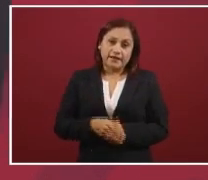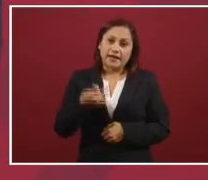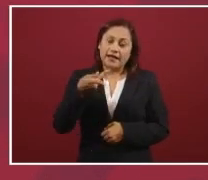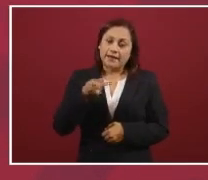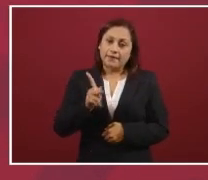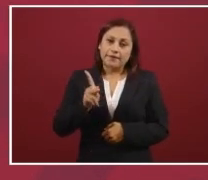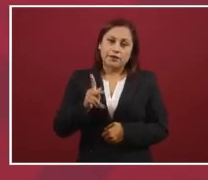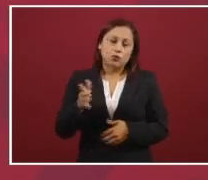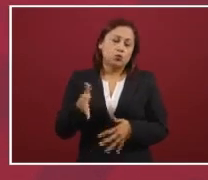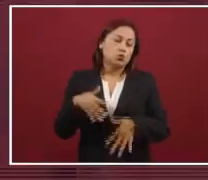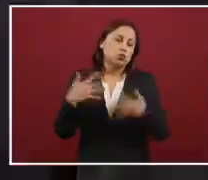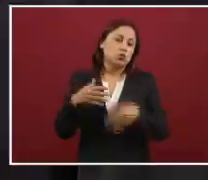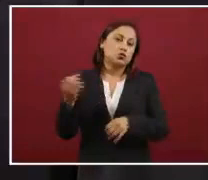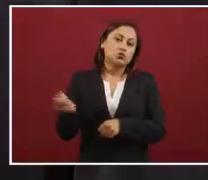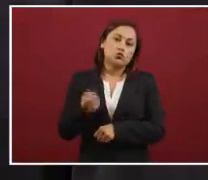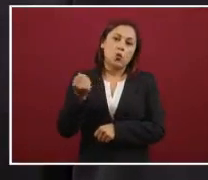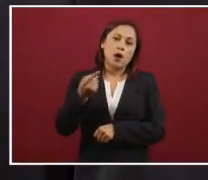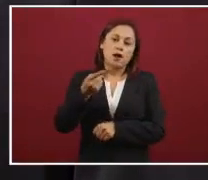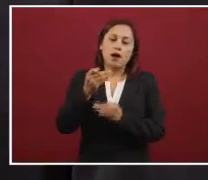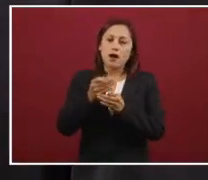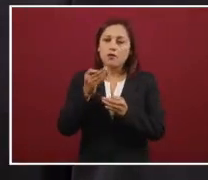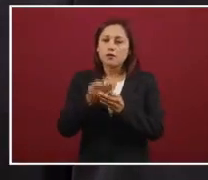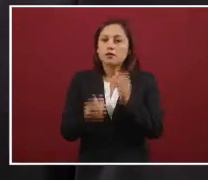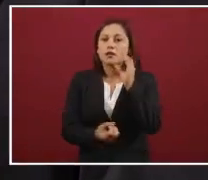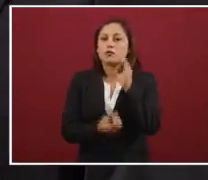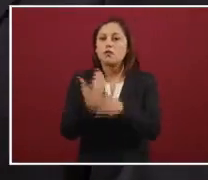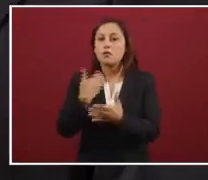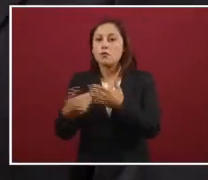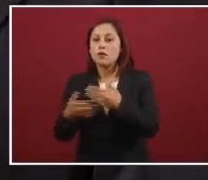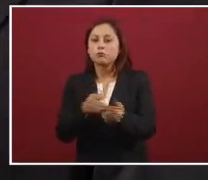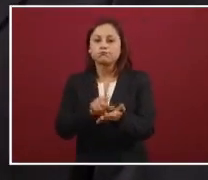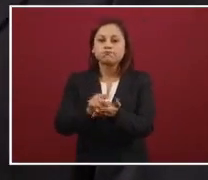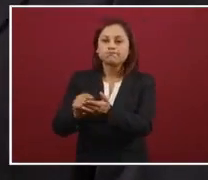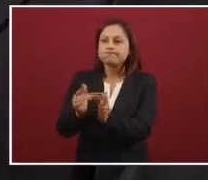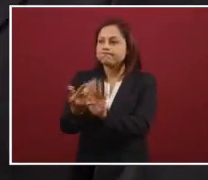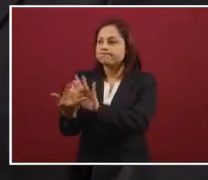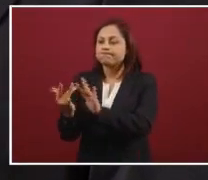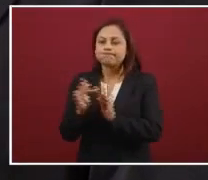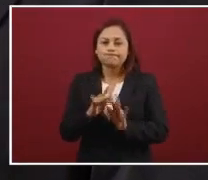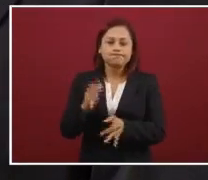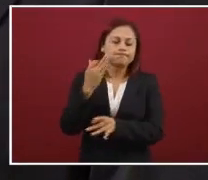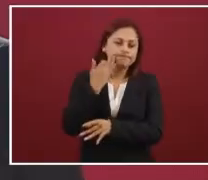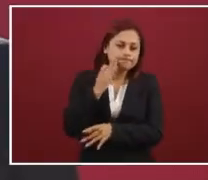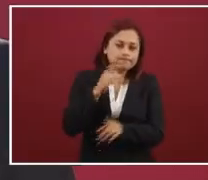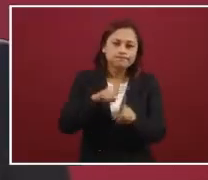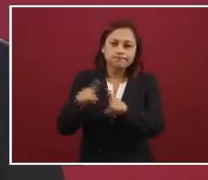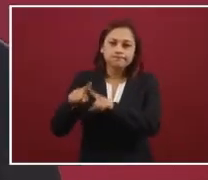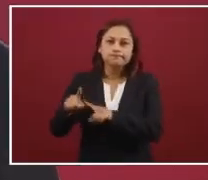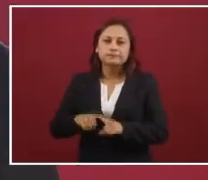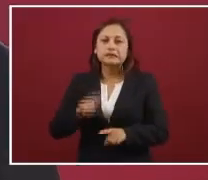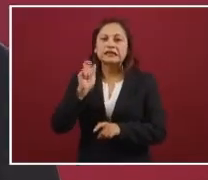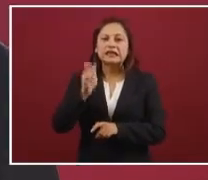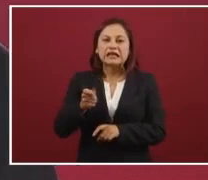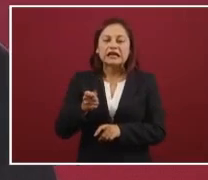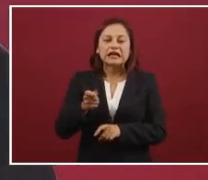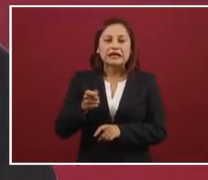sociales. Imagínense tener el cuestionamiento y la